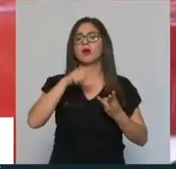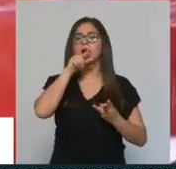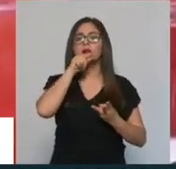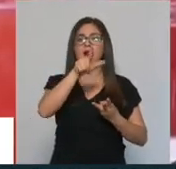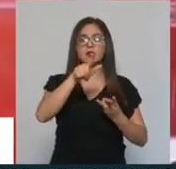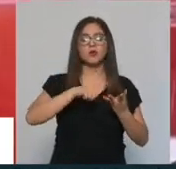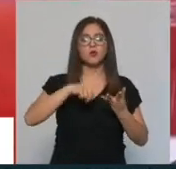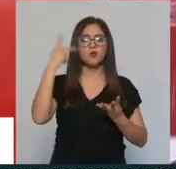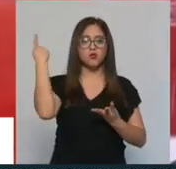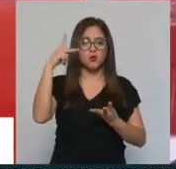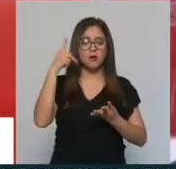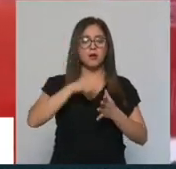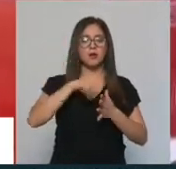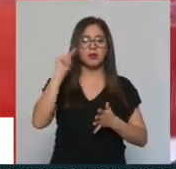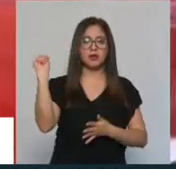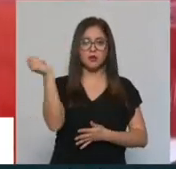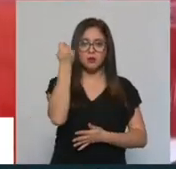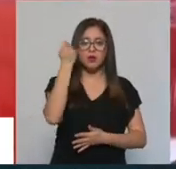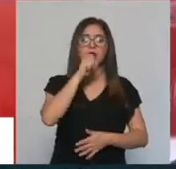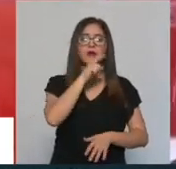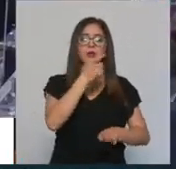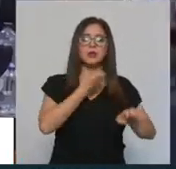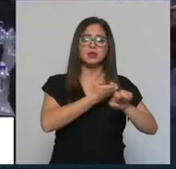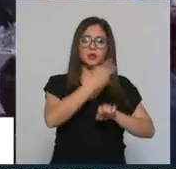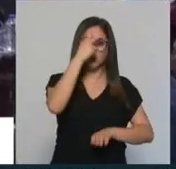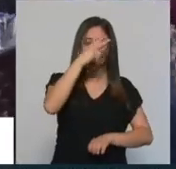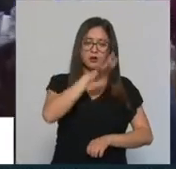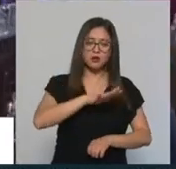Puebla, Tijuana y en el Estado de México,